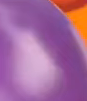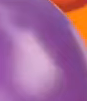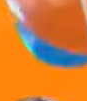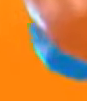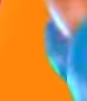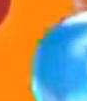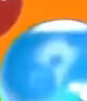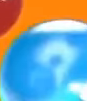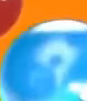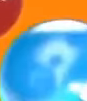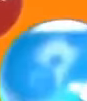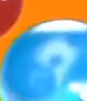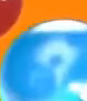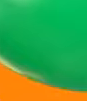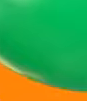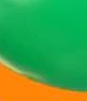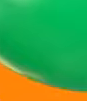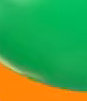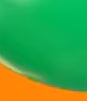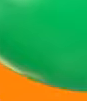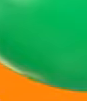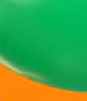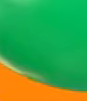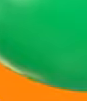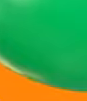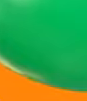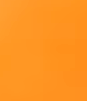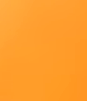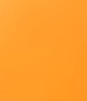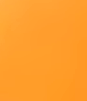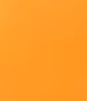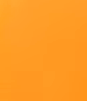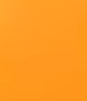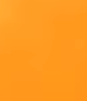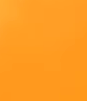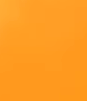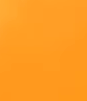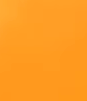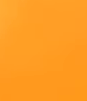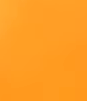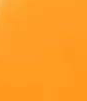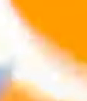de cumplir tus sueños. Bienvenidos al sorteo Loto.